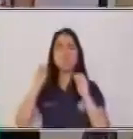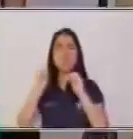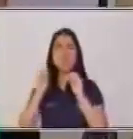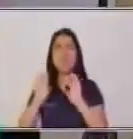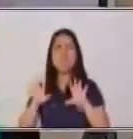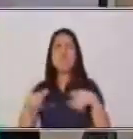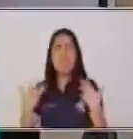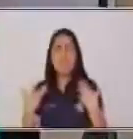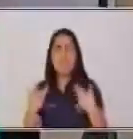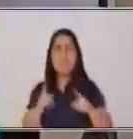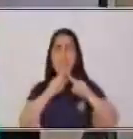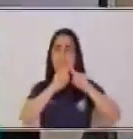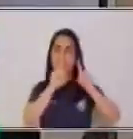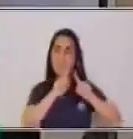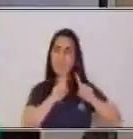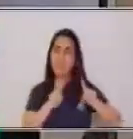párrafo.